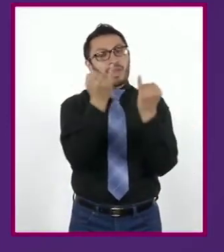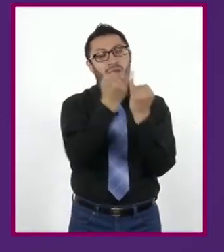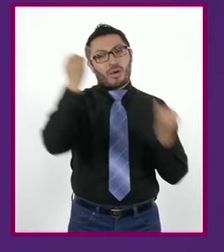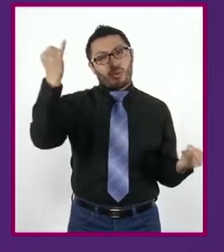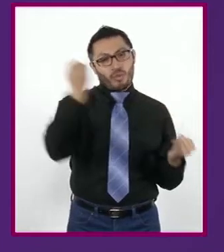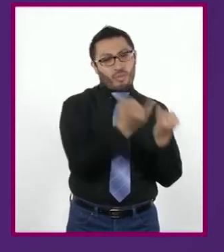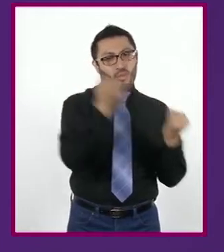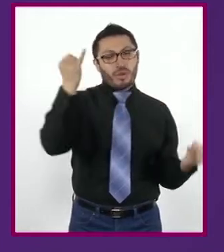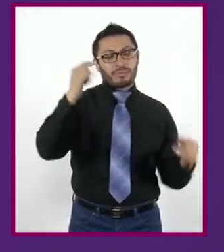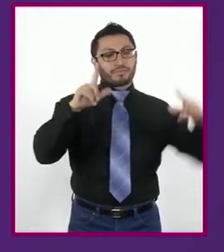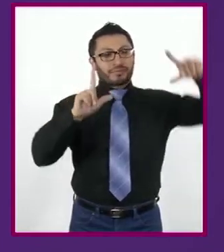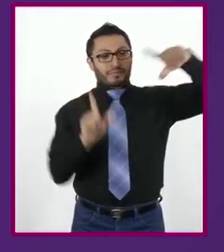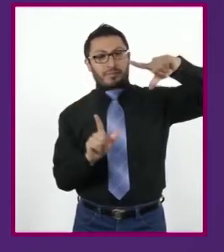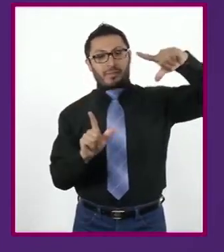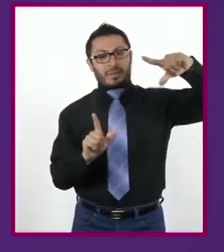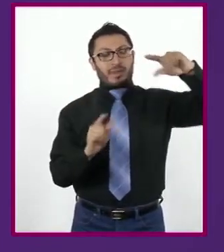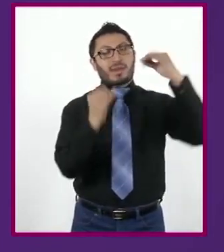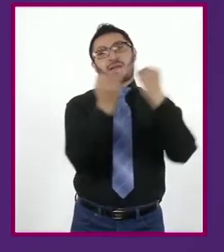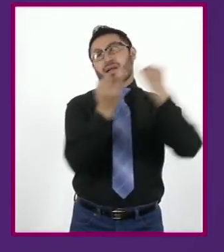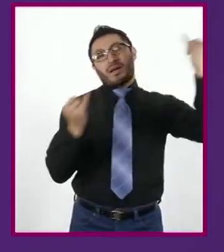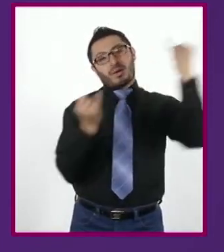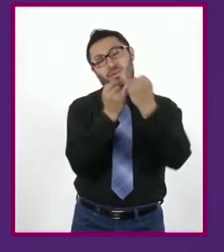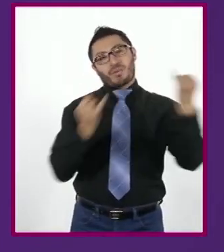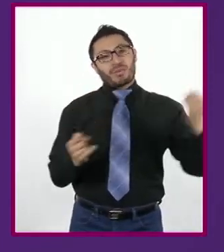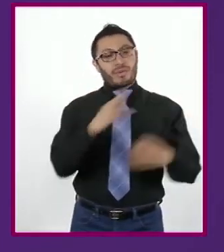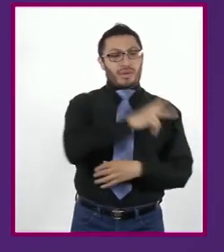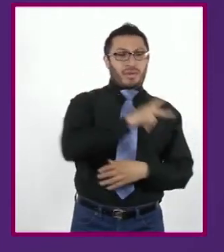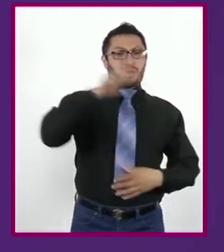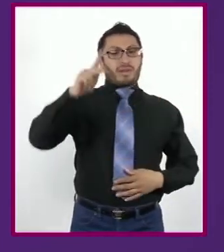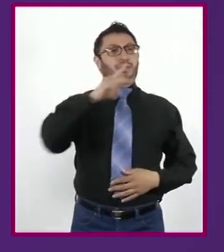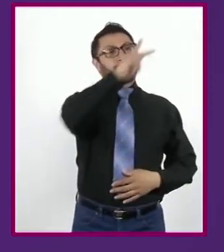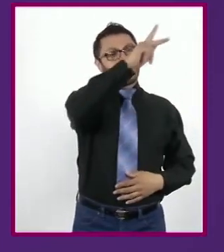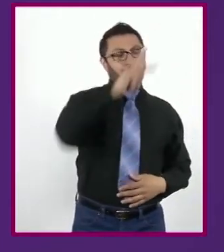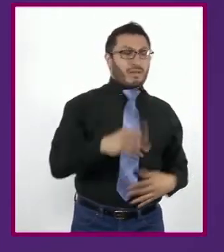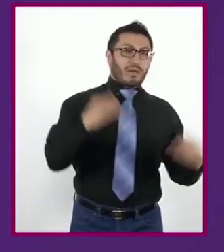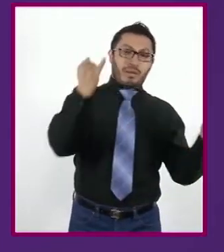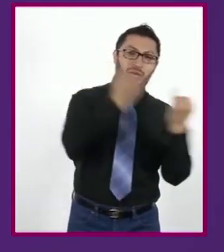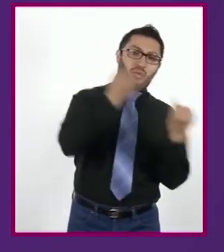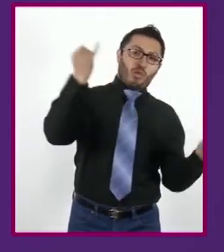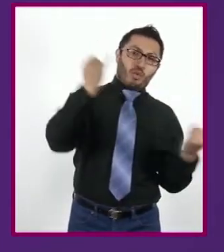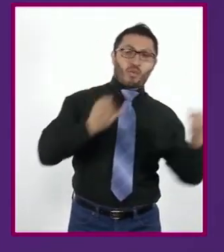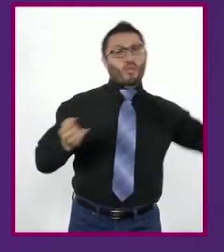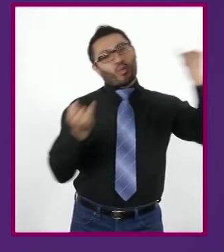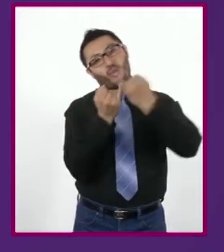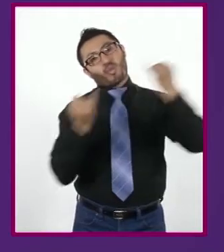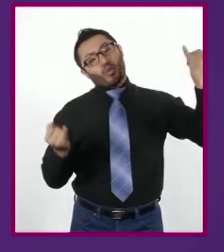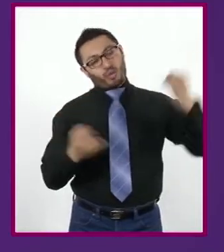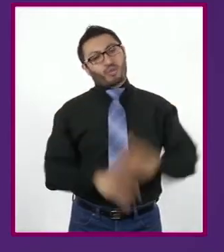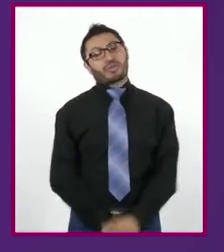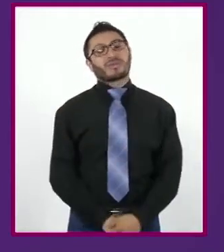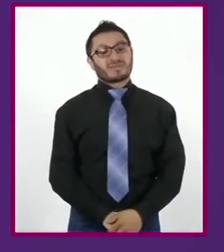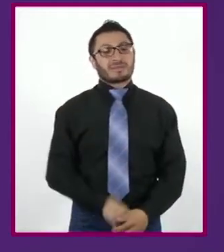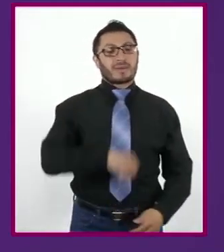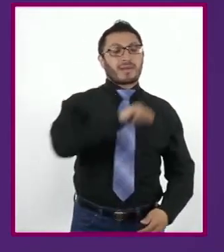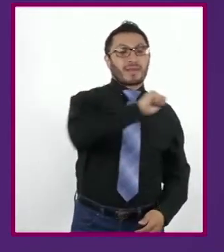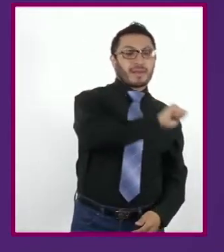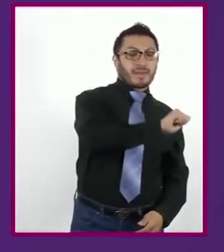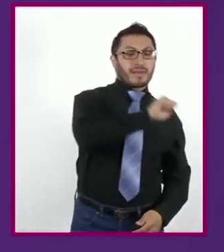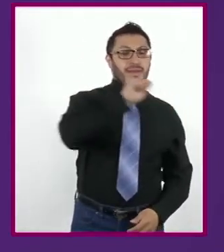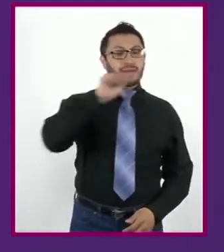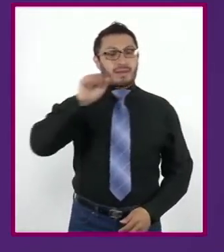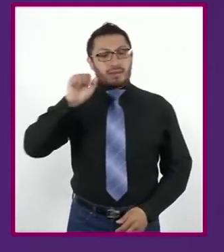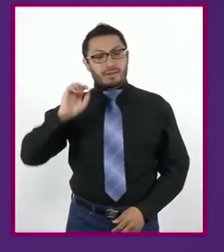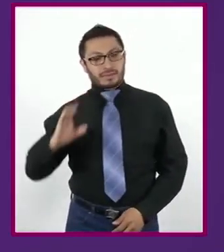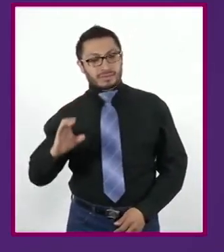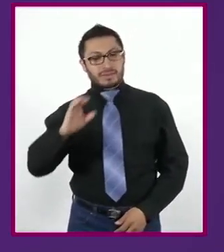decir, el ángulo A es igual al ángulo C y el ángulo B es igual al ángulo D.